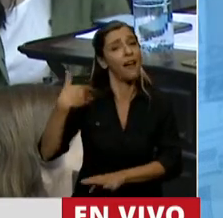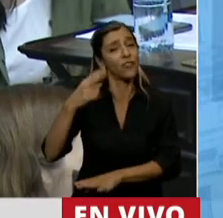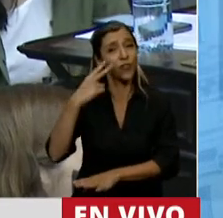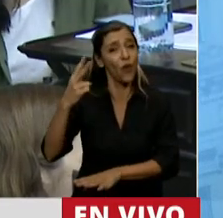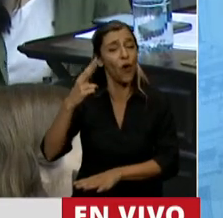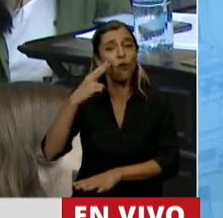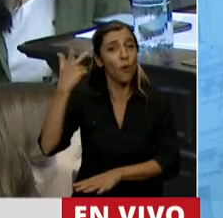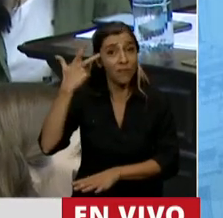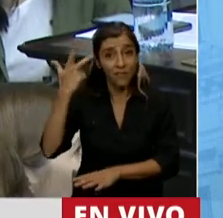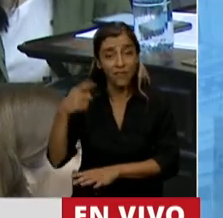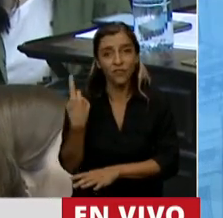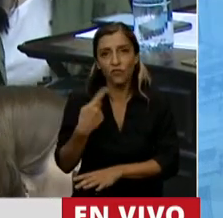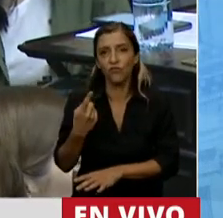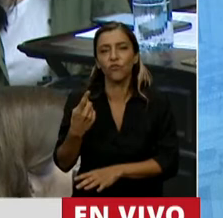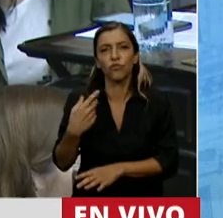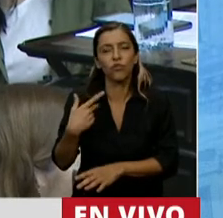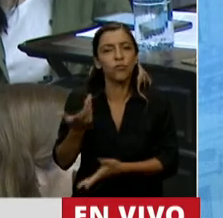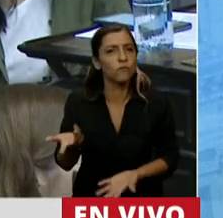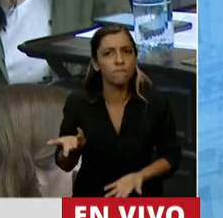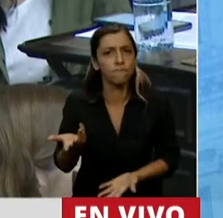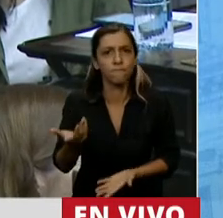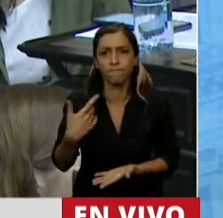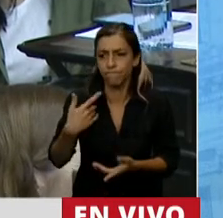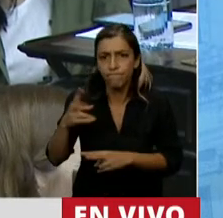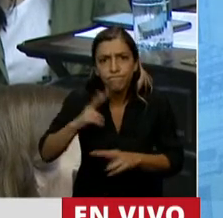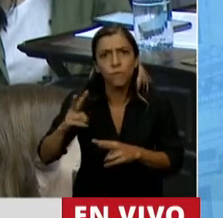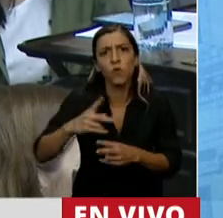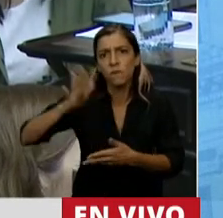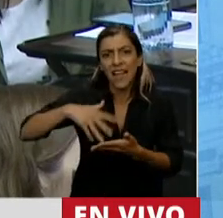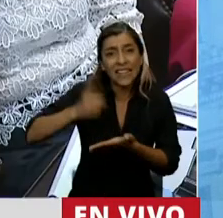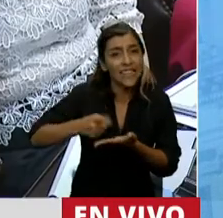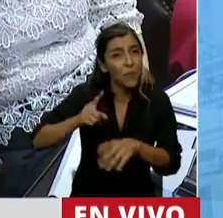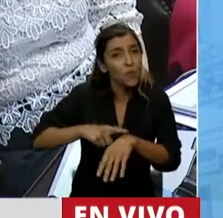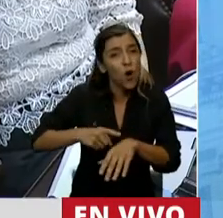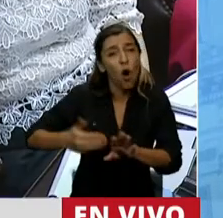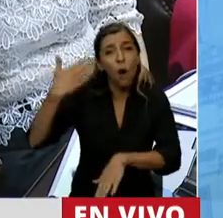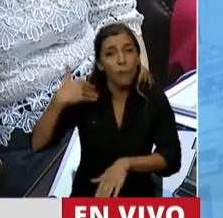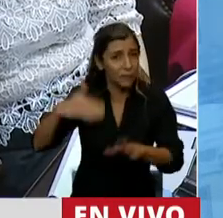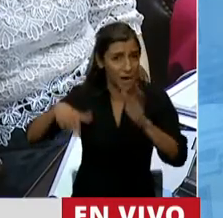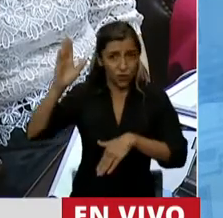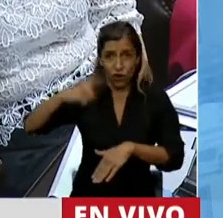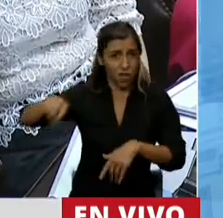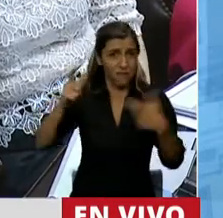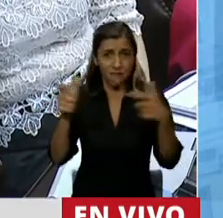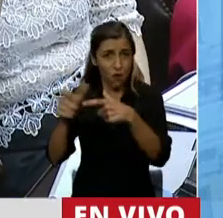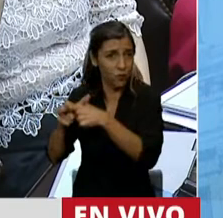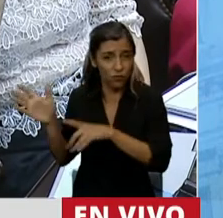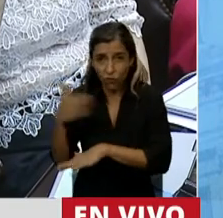2018 no podemos conseguir que un dictamen que fue aprobado con mayorías por todas las